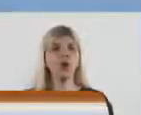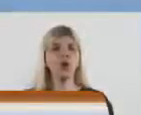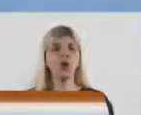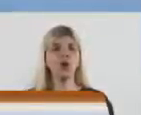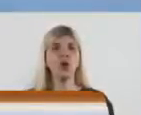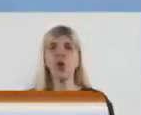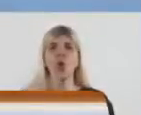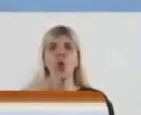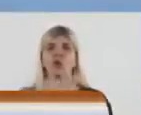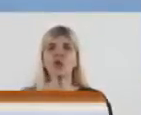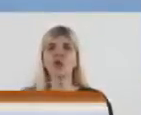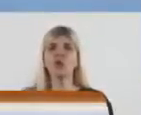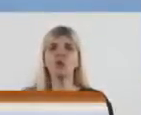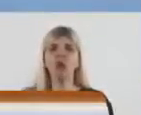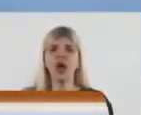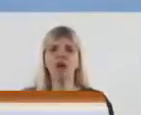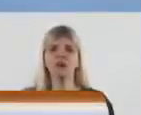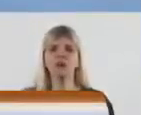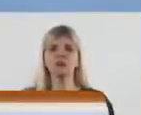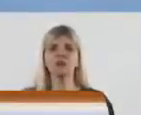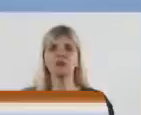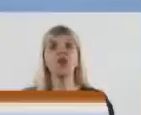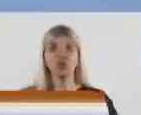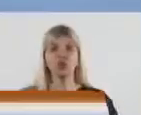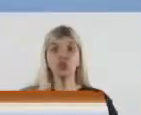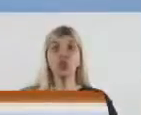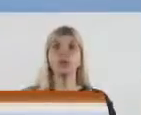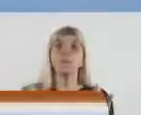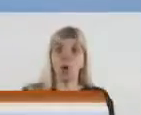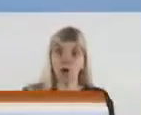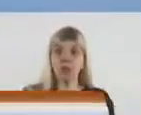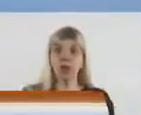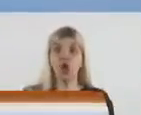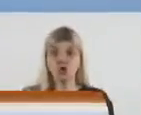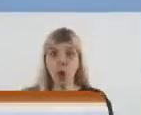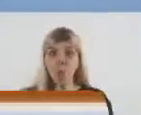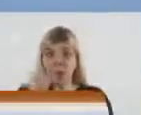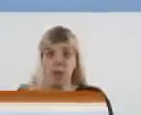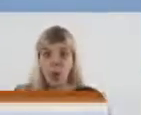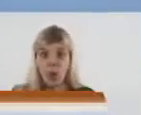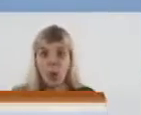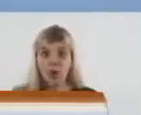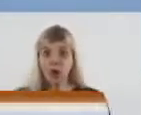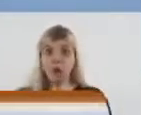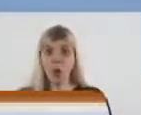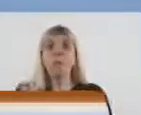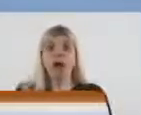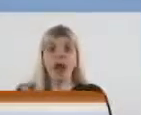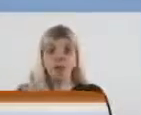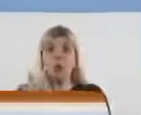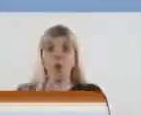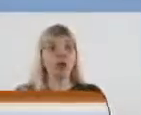y entienda pregunta sí por eso dije que voy a vacunarme antes que nadie para que nadie tenga miedo